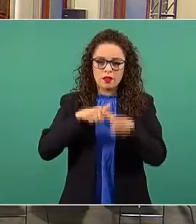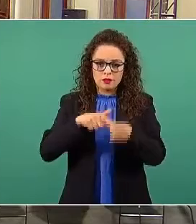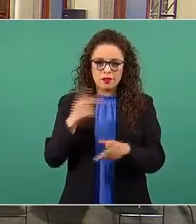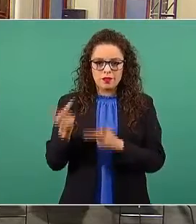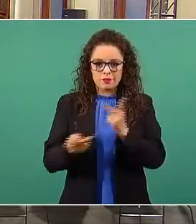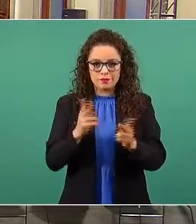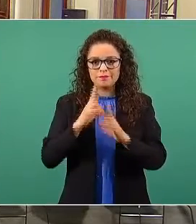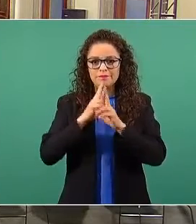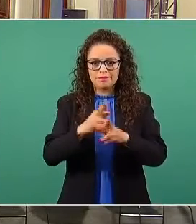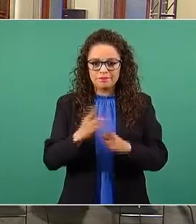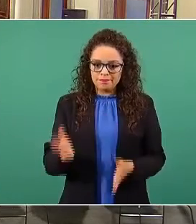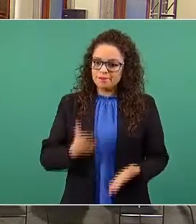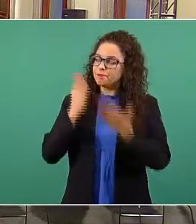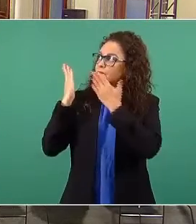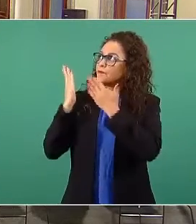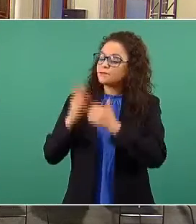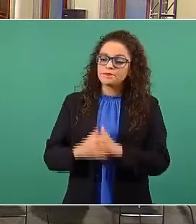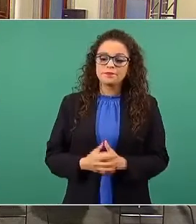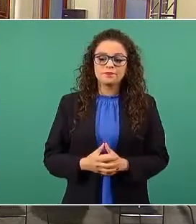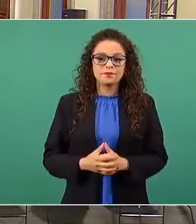favor.